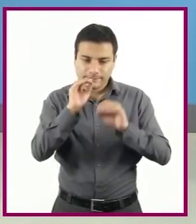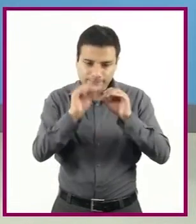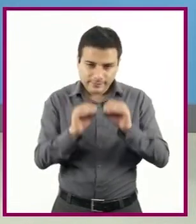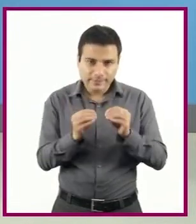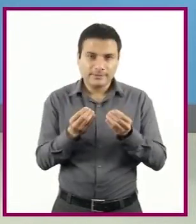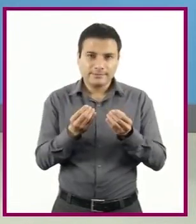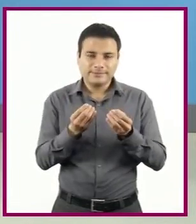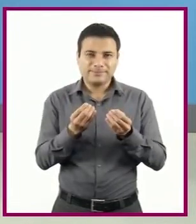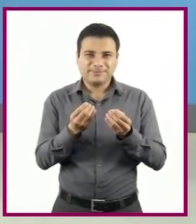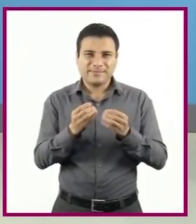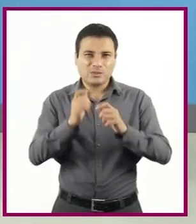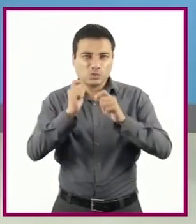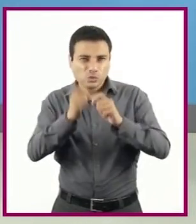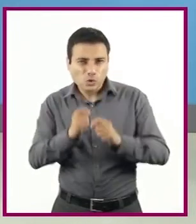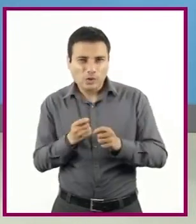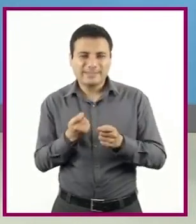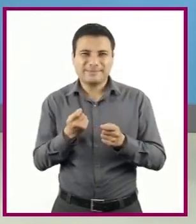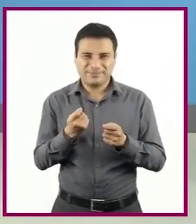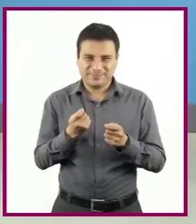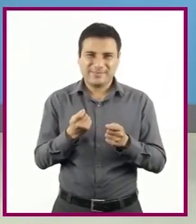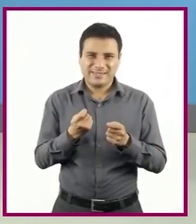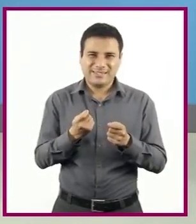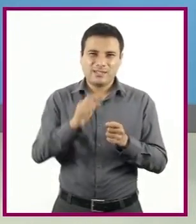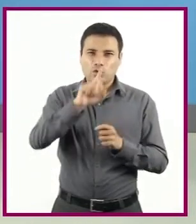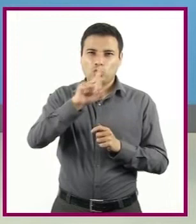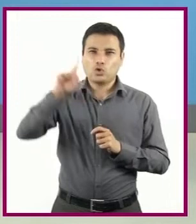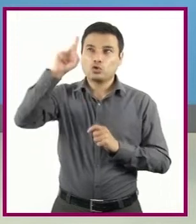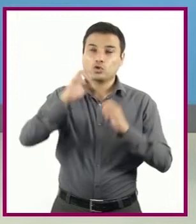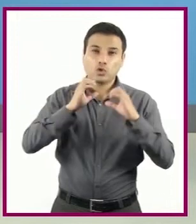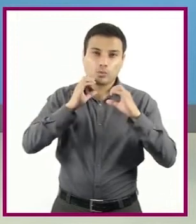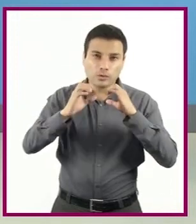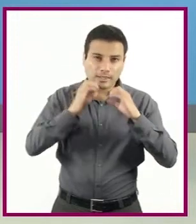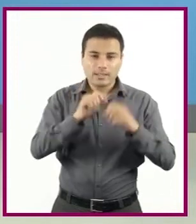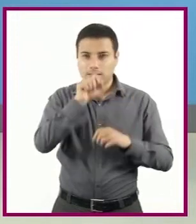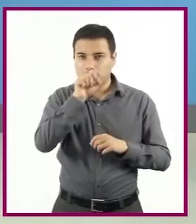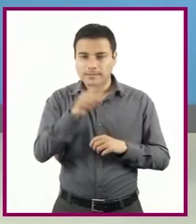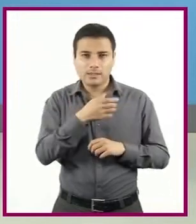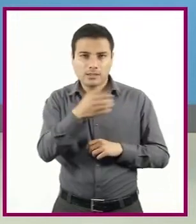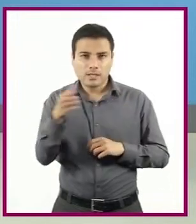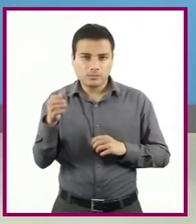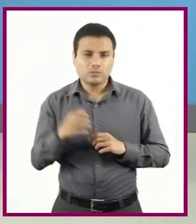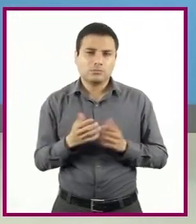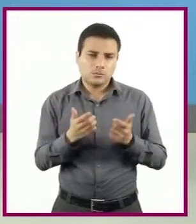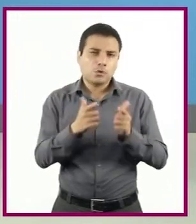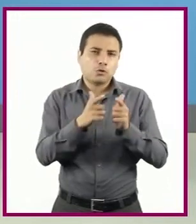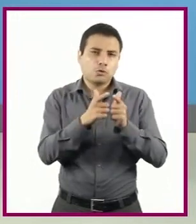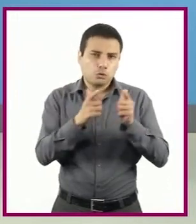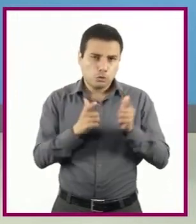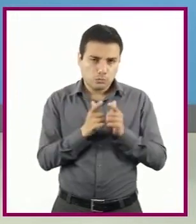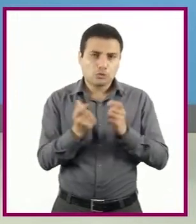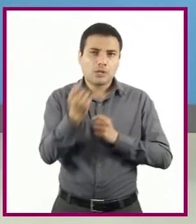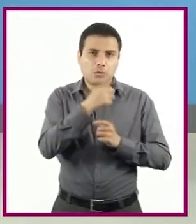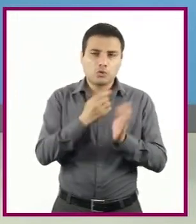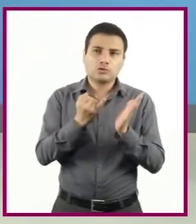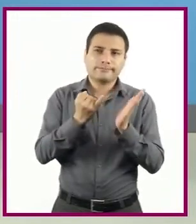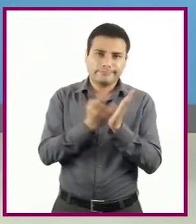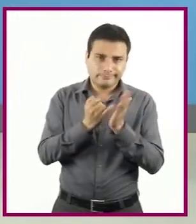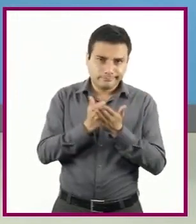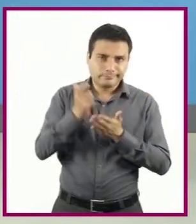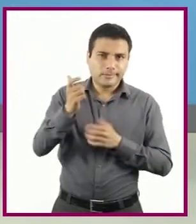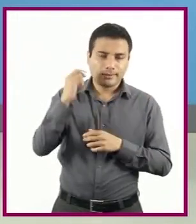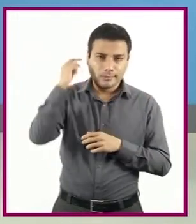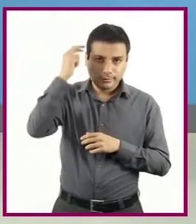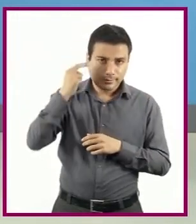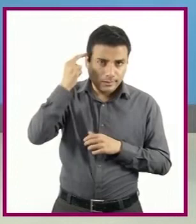sacerdotes, comerciantes y campesinos. Entre los grupos había tributo y, de acuerdo con la posición social,